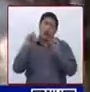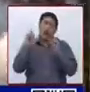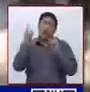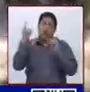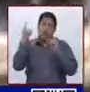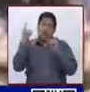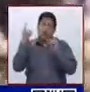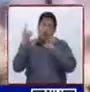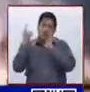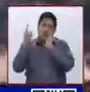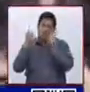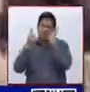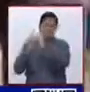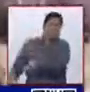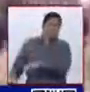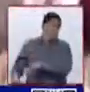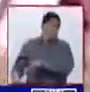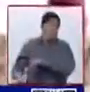la violencia.